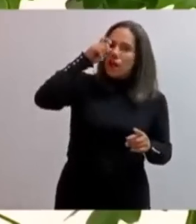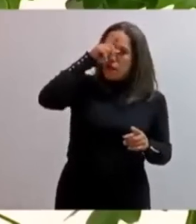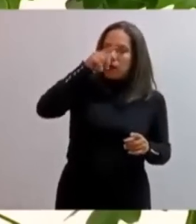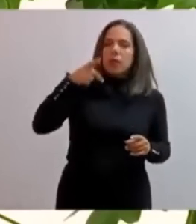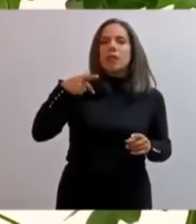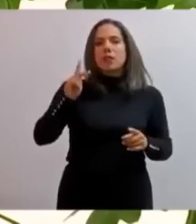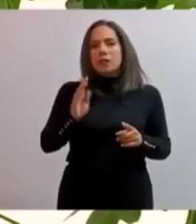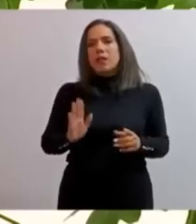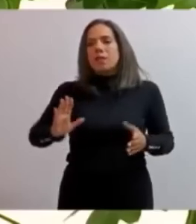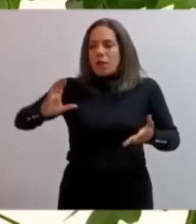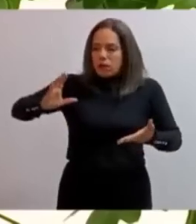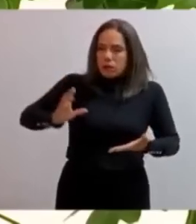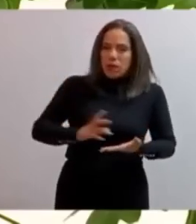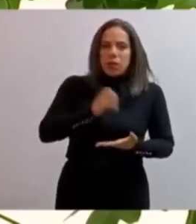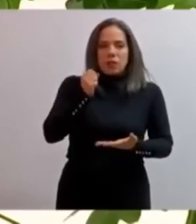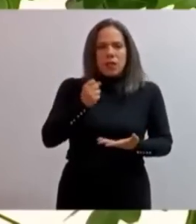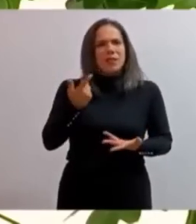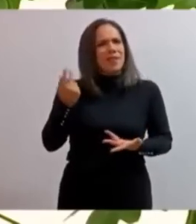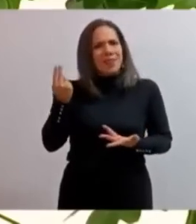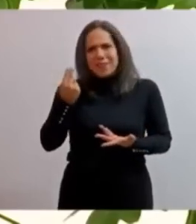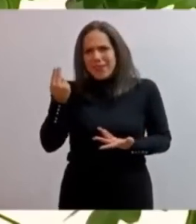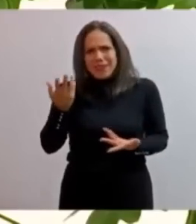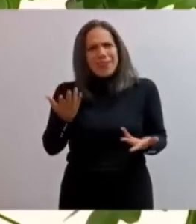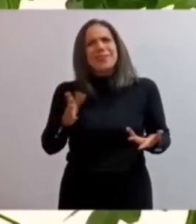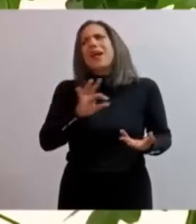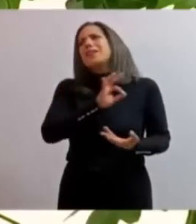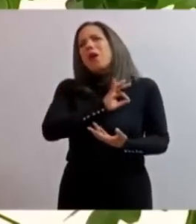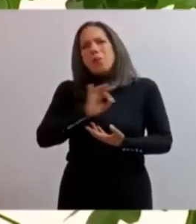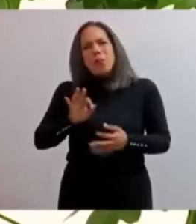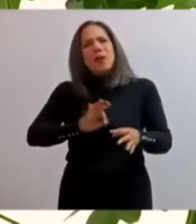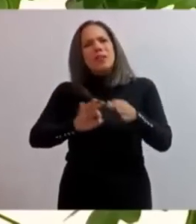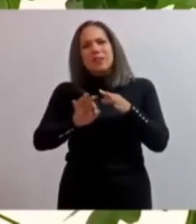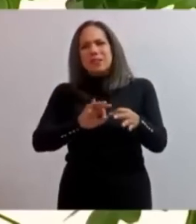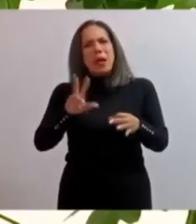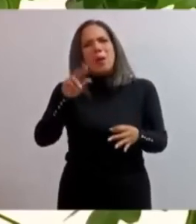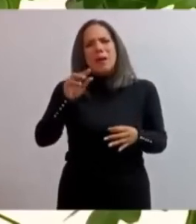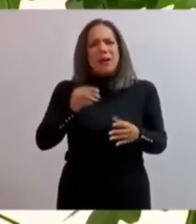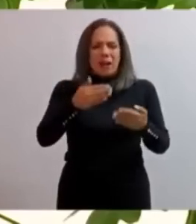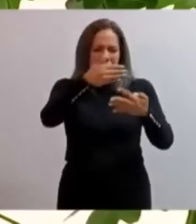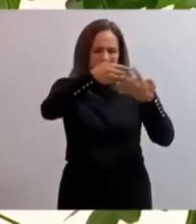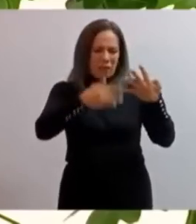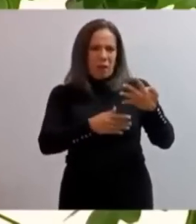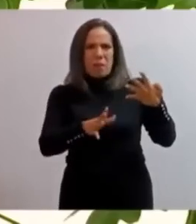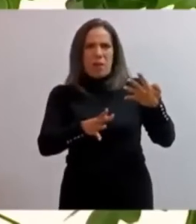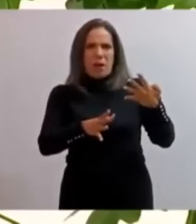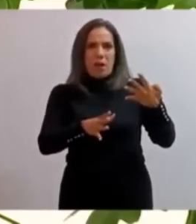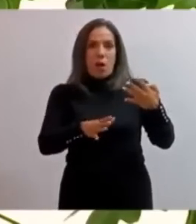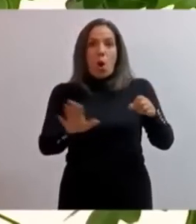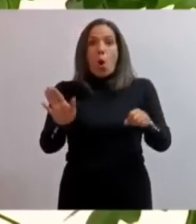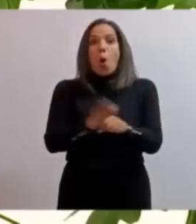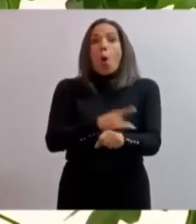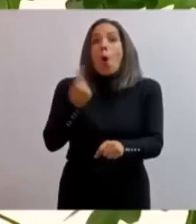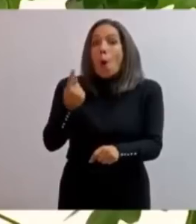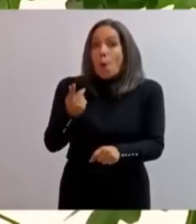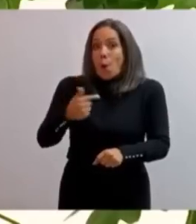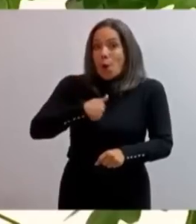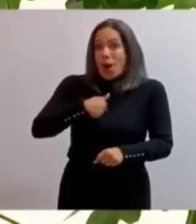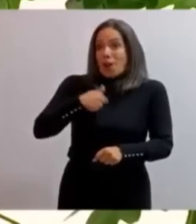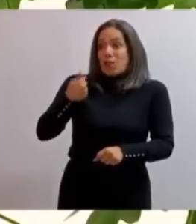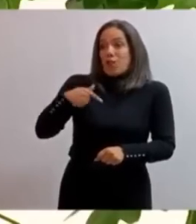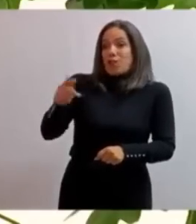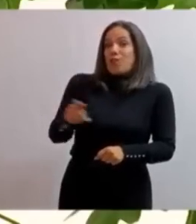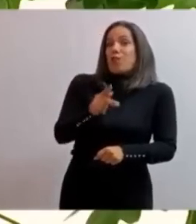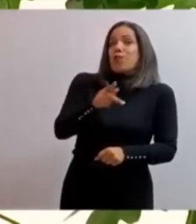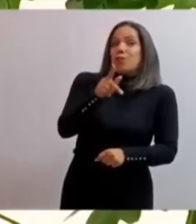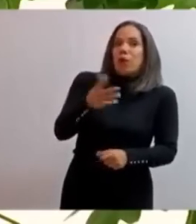de todo el proyecto, porque permanentemente nos dicen, díganos cómo. Y el proyecto está